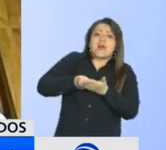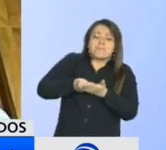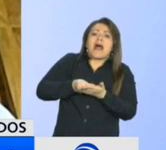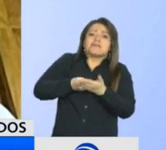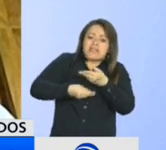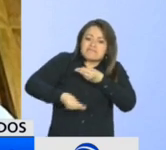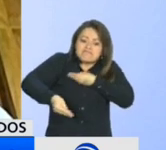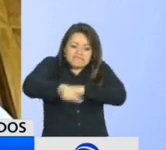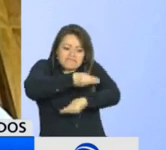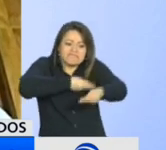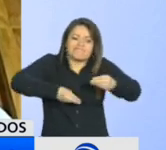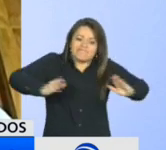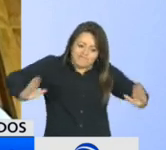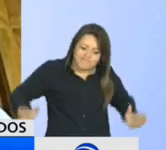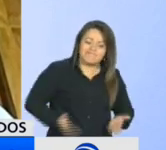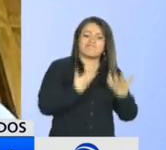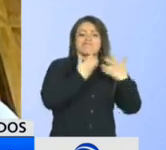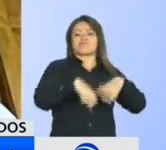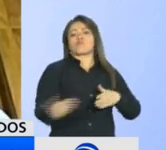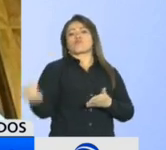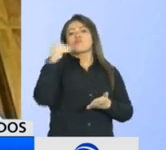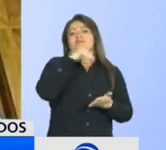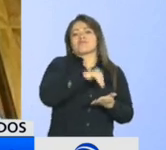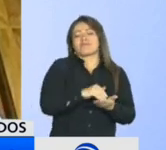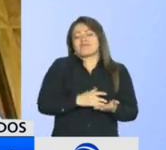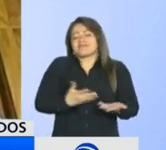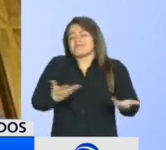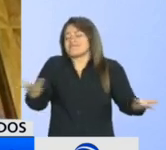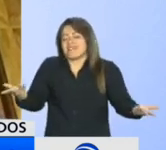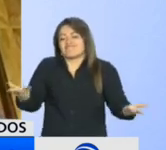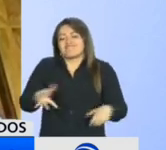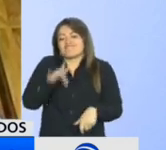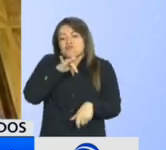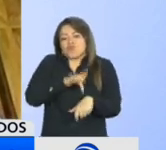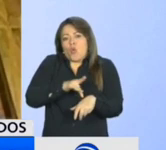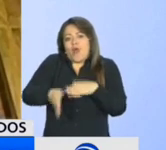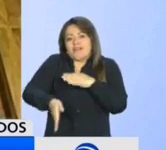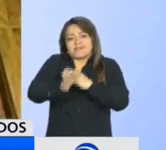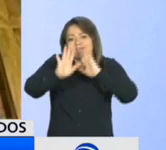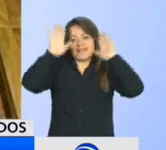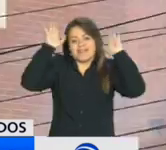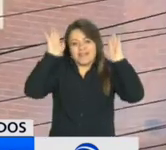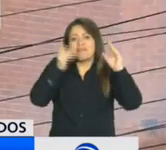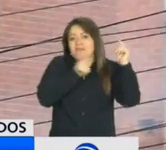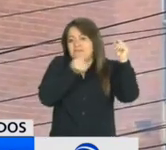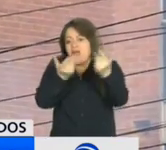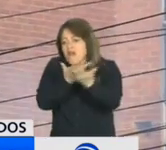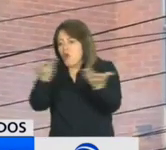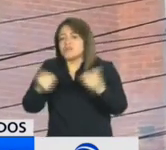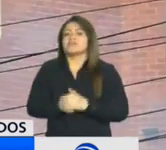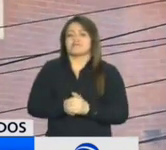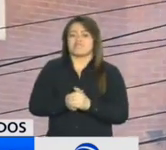caja. Y si generamos caja, pues obviamente vamos a tener el recurso para poder pagar. Pese a las